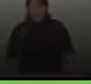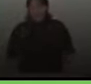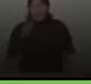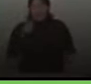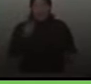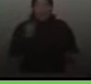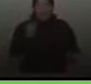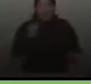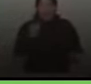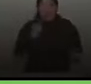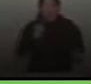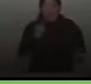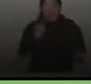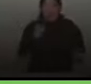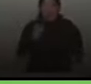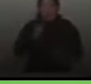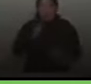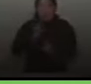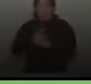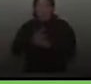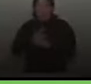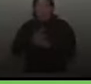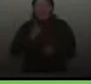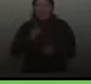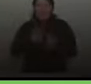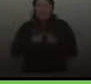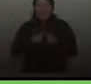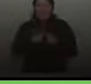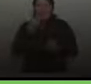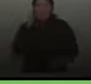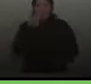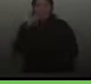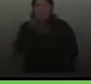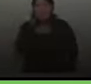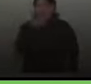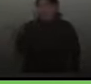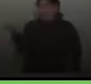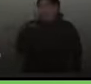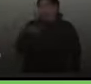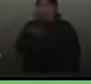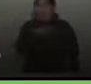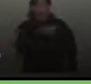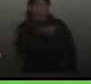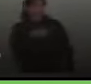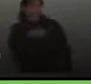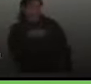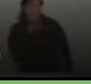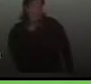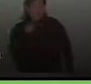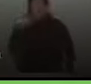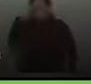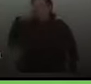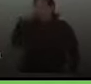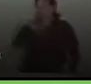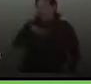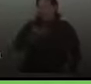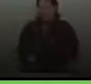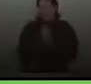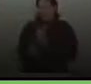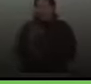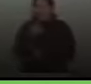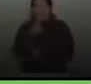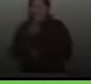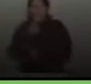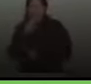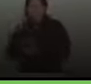Yo la llamo partida SEC, sujétame el cubata, porque me puedo imaginar perfectamente cómo surgió esa iniciativa y la